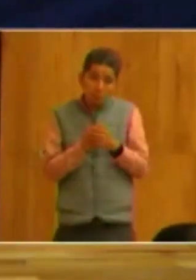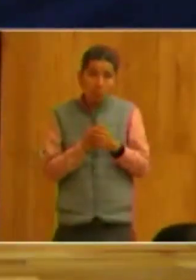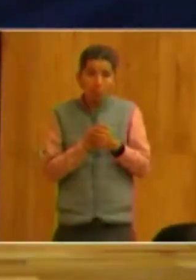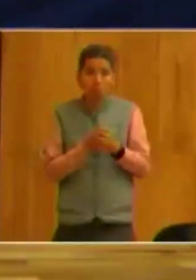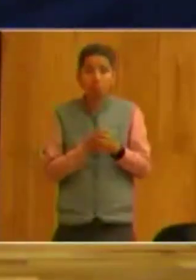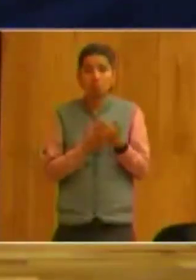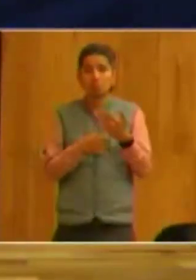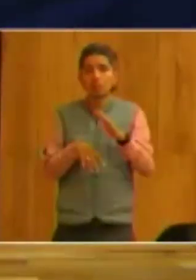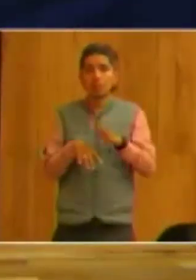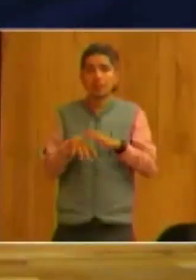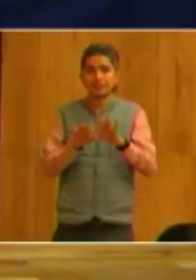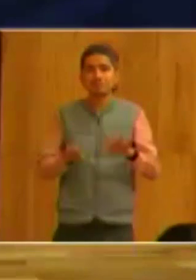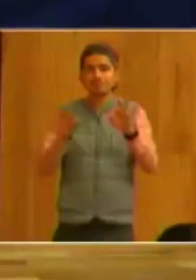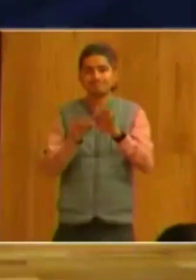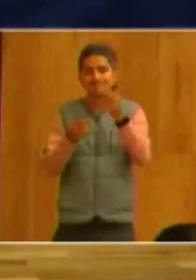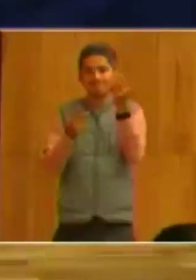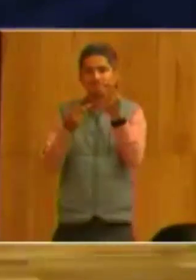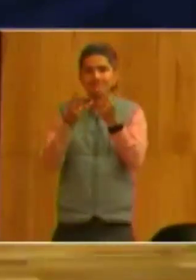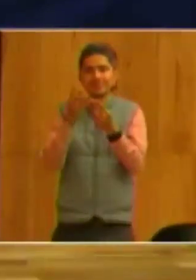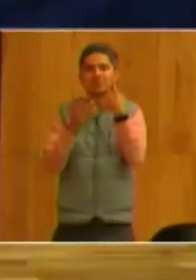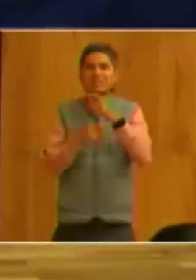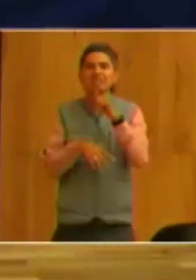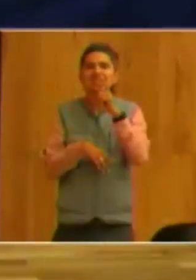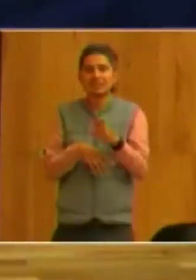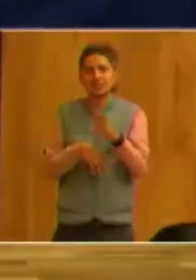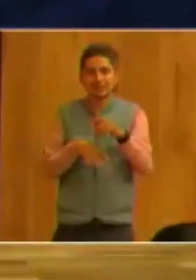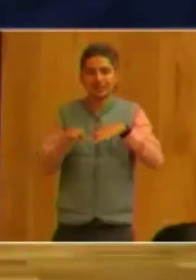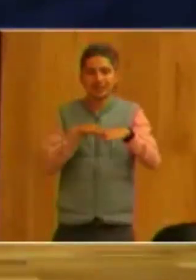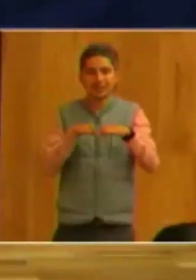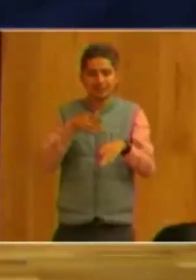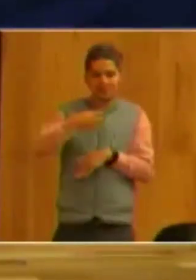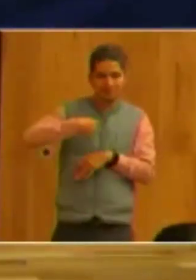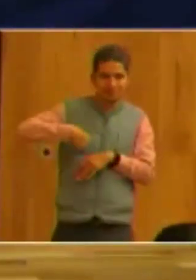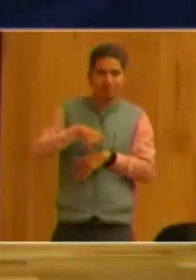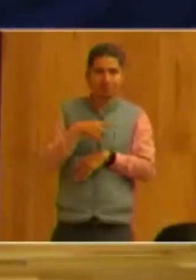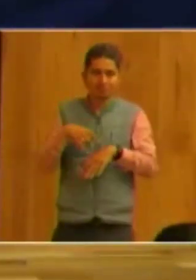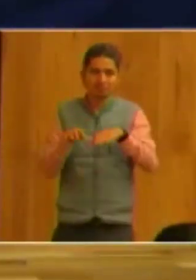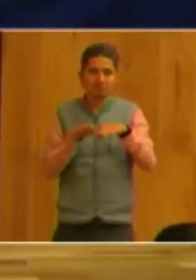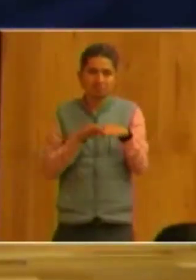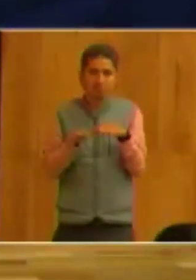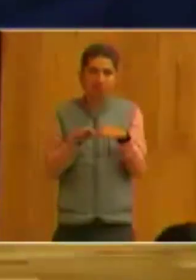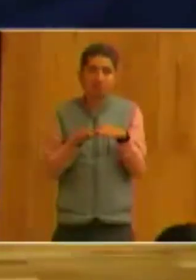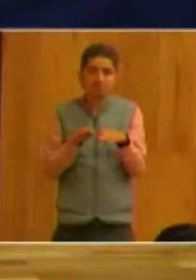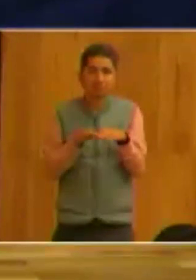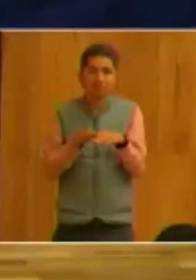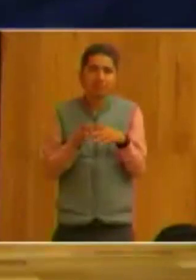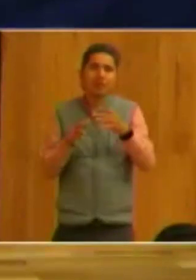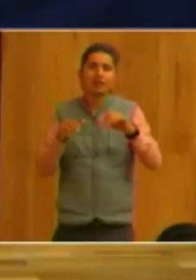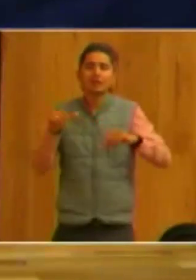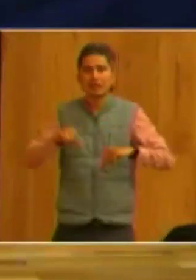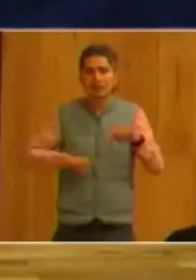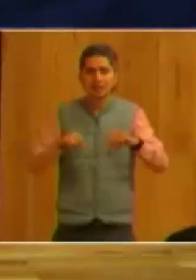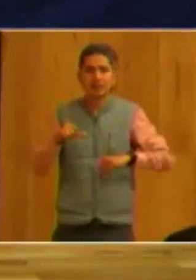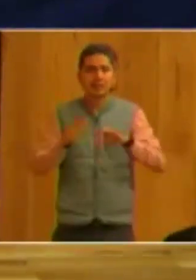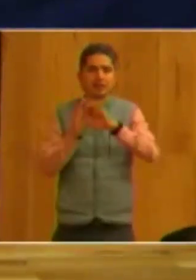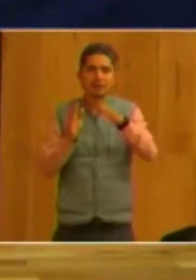muy necesarios para el desempeño de nuestra función, para nuestra actividad. Yo